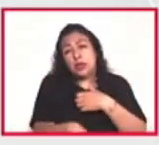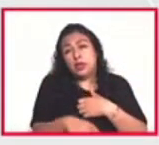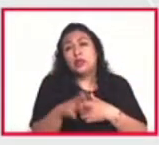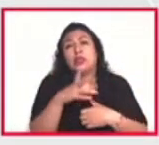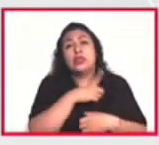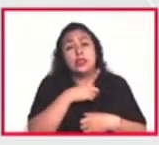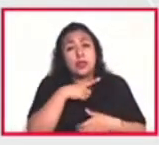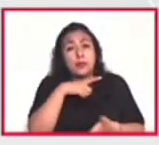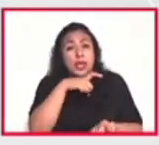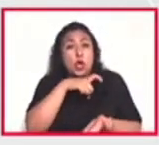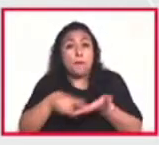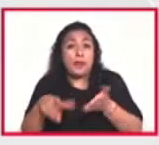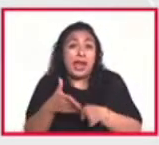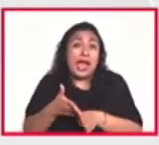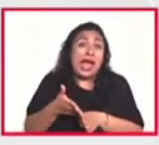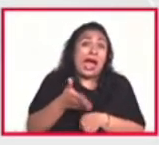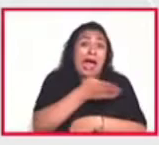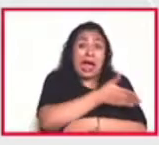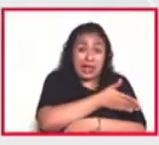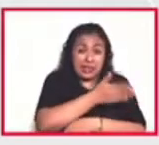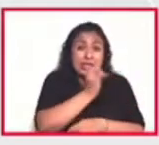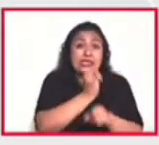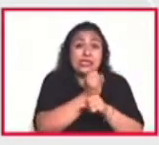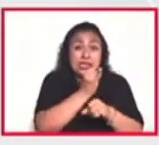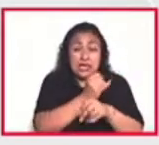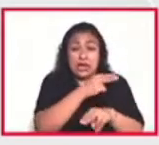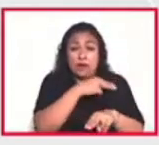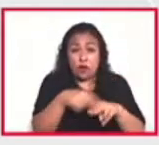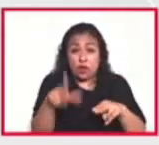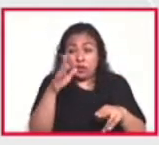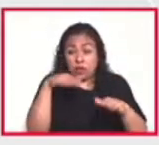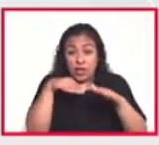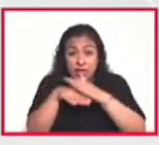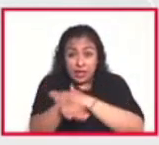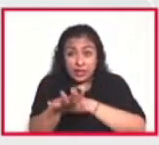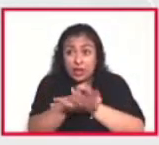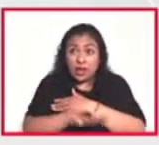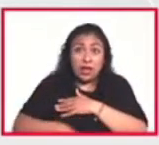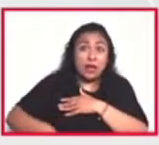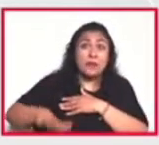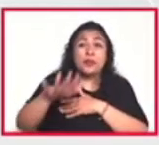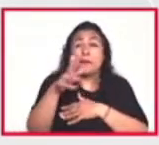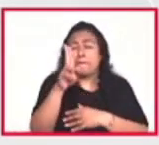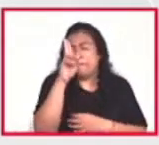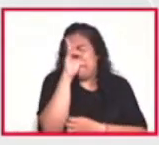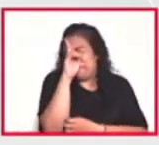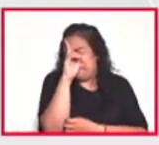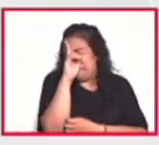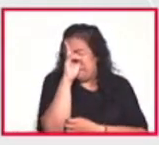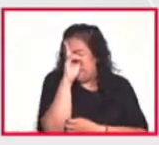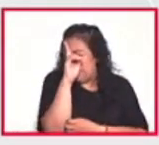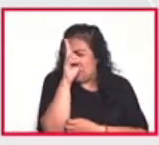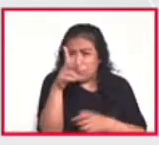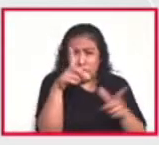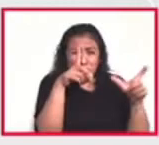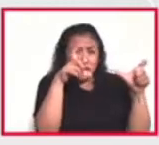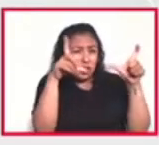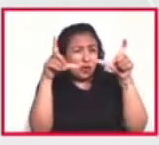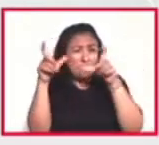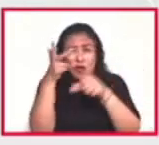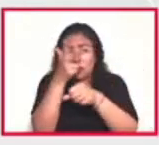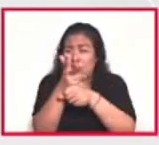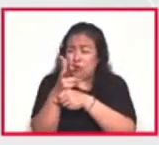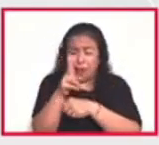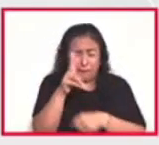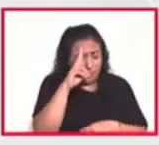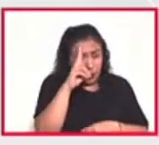de manera anticipada por internet. Una vez ingresado al espacio, está estrictamente prohibido fotografiar o filmar. Una regla